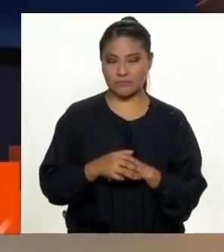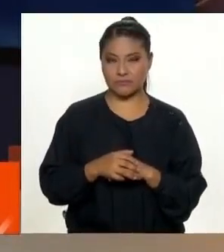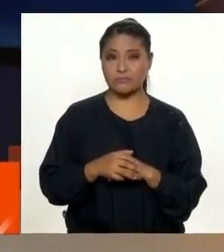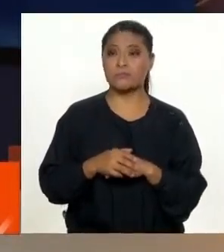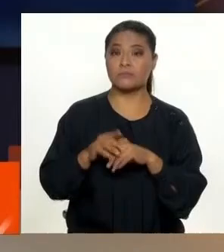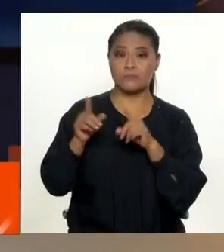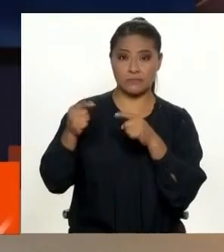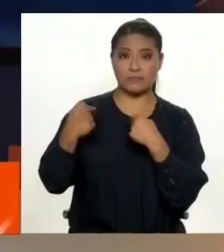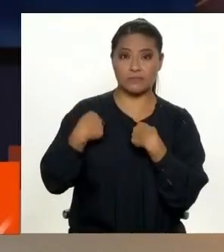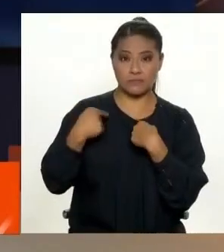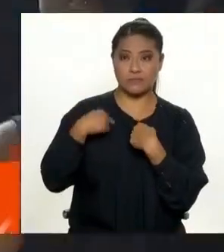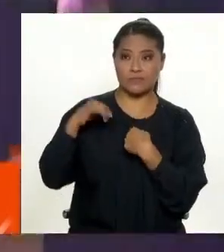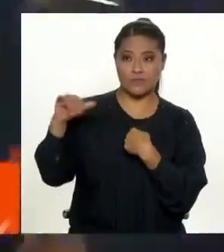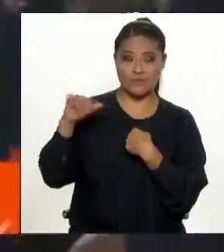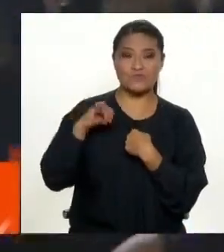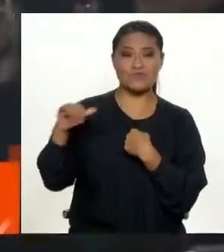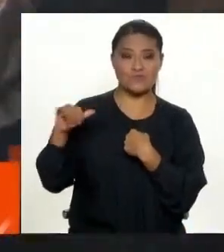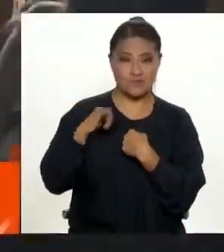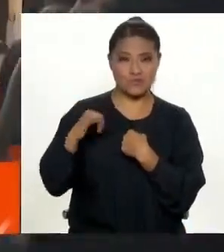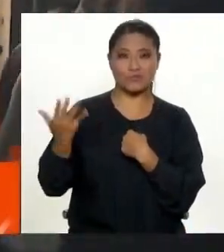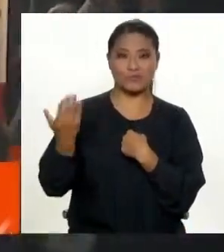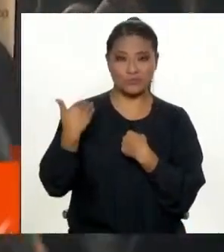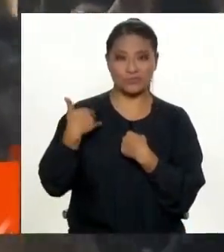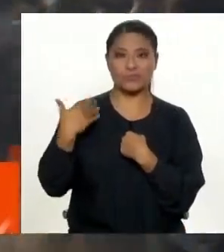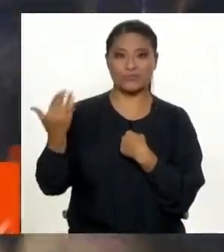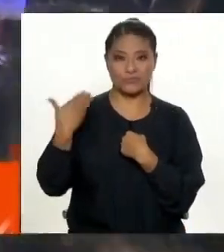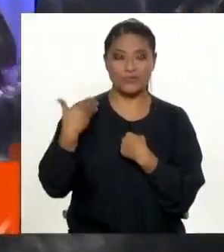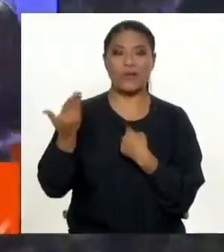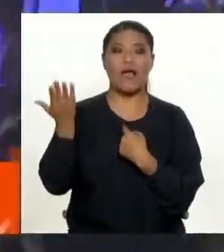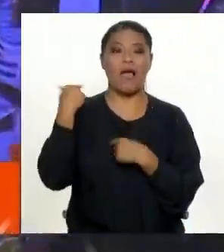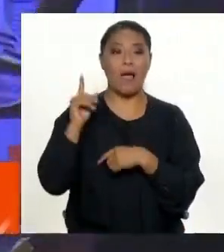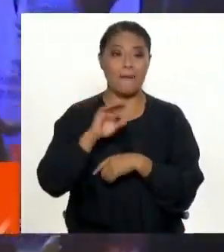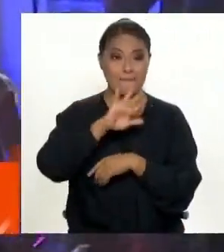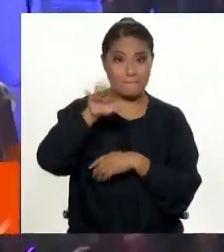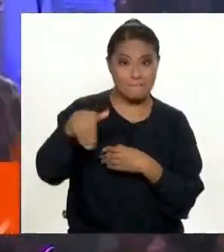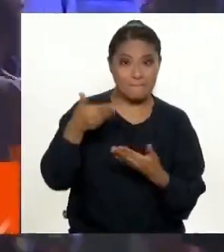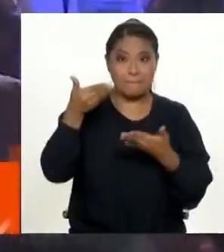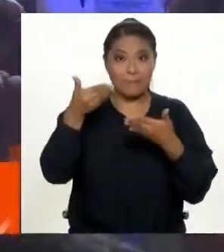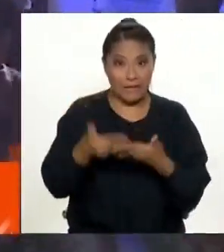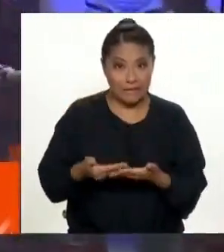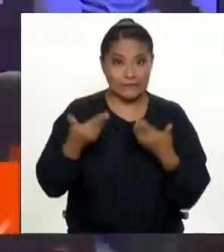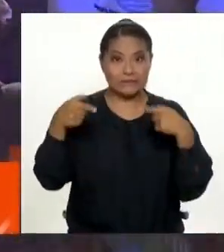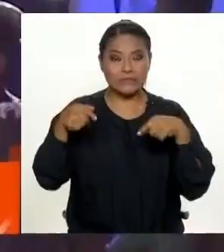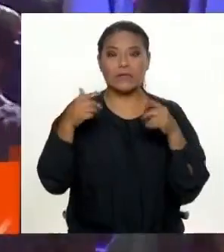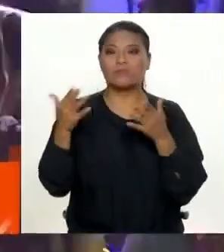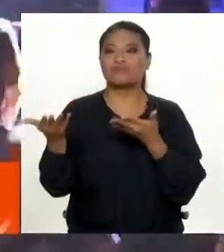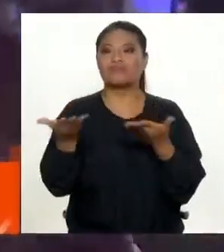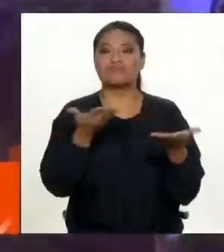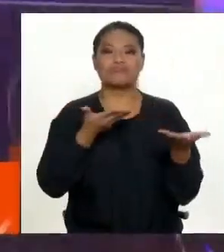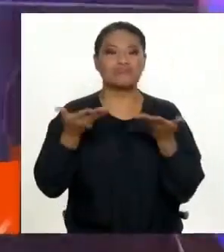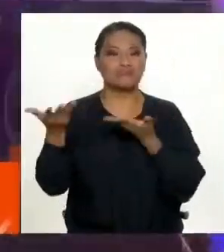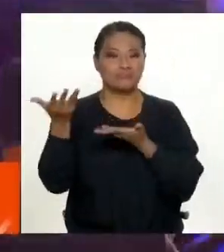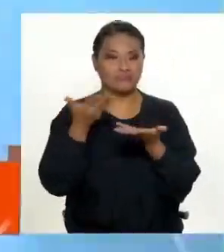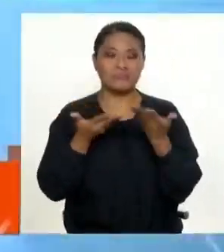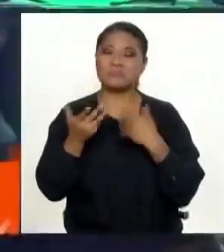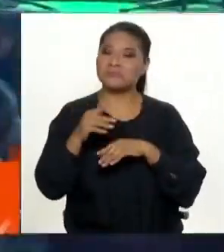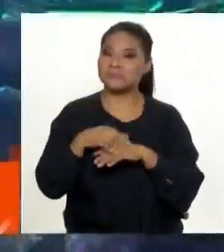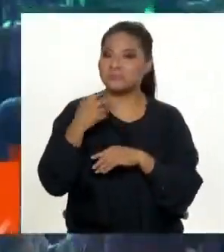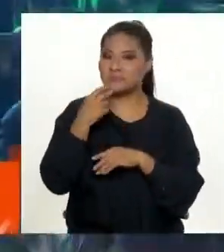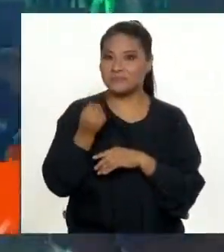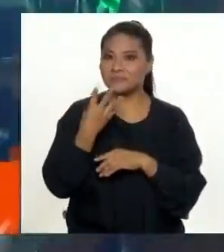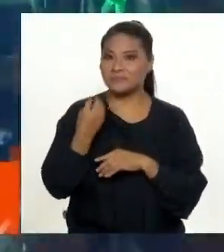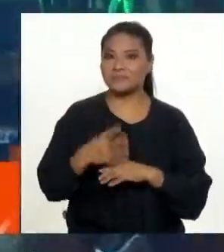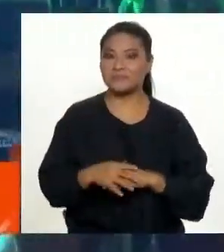Edwin y yo hemos empezado el primer día que llegamos por el rico chaufa amazónico, que es delicioso, con